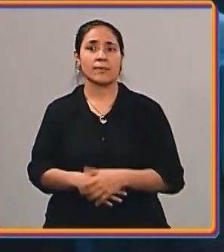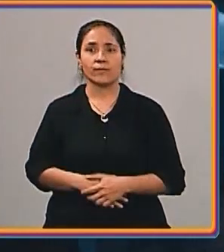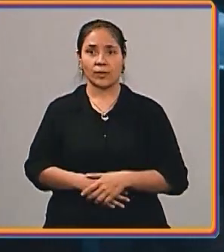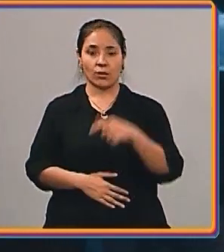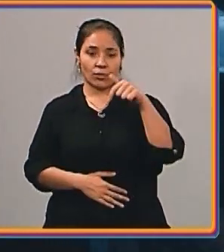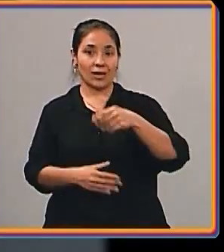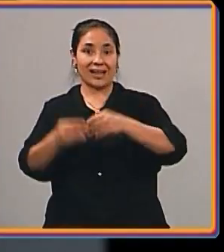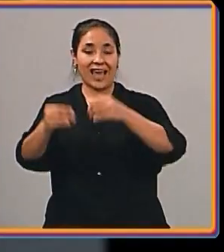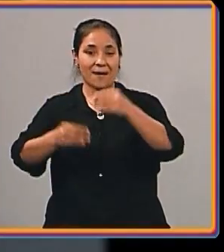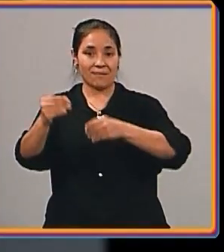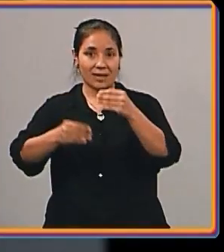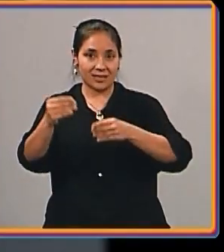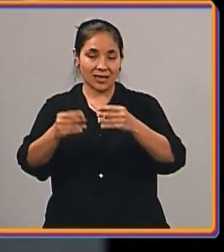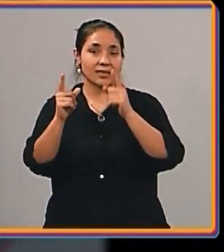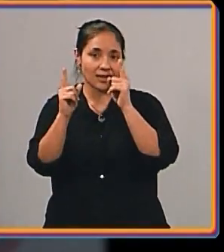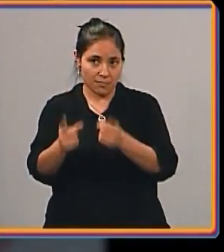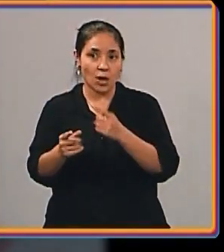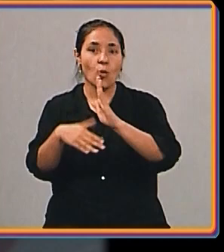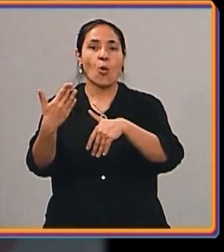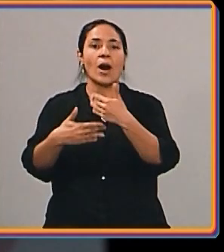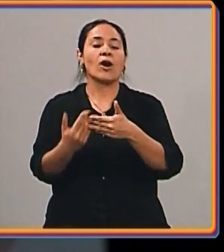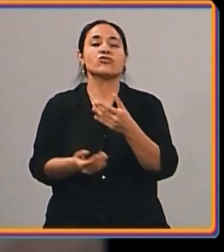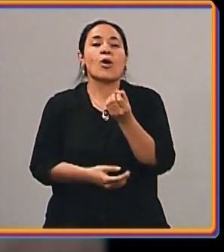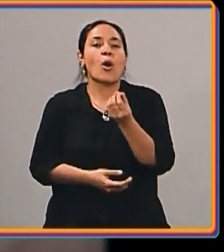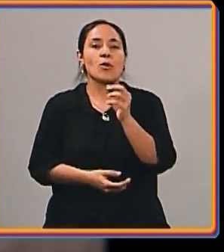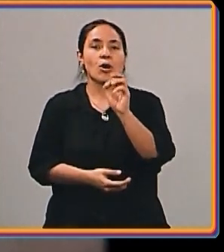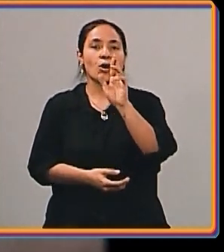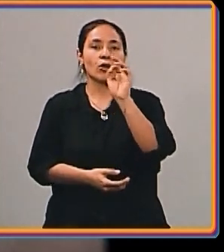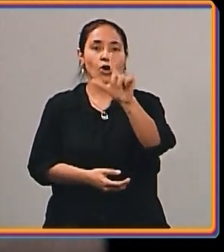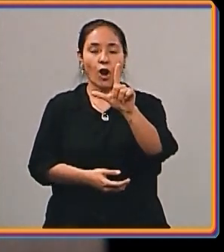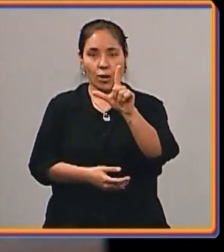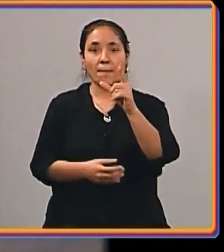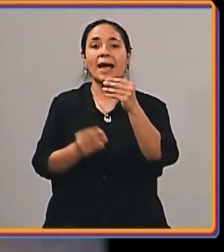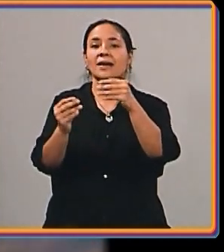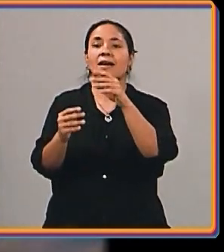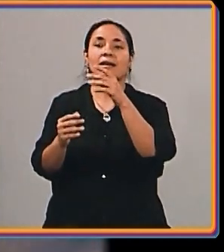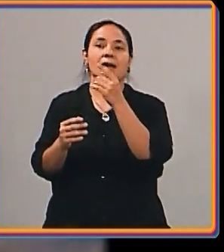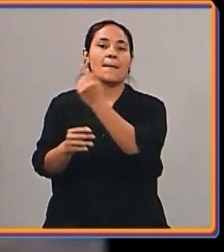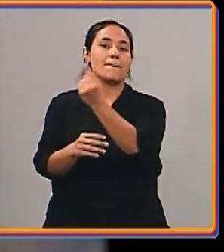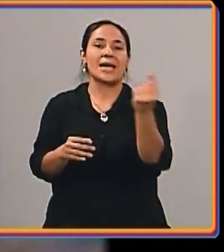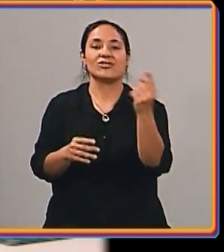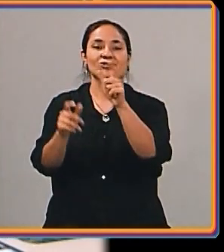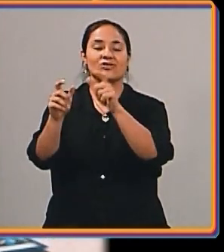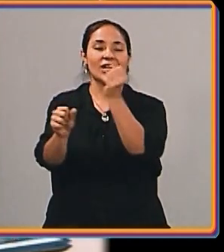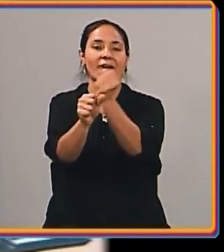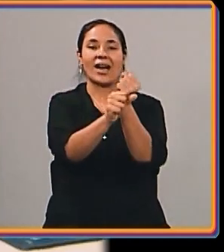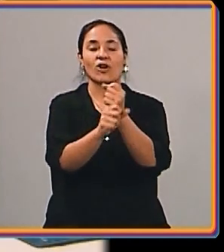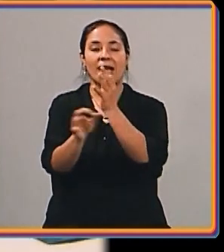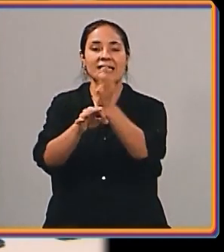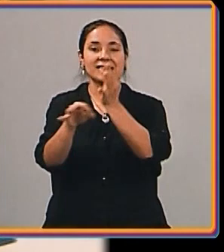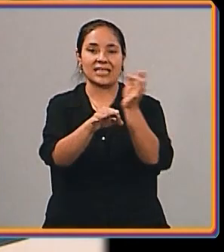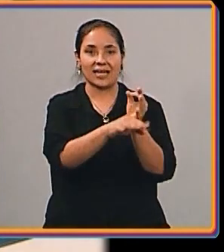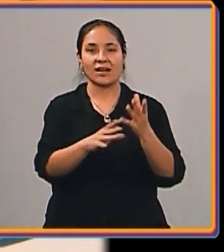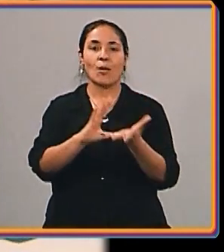laboral. Hoy en las empresas estamos utilizando juegos de rol para entrenar al personal. Estamos